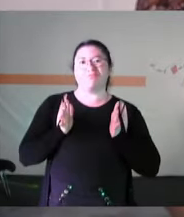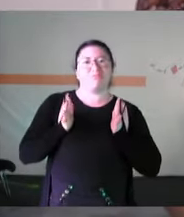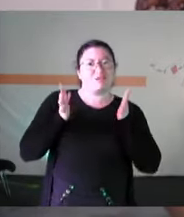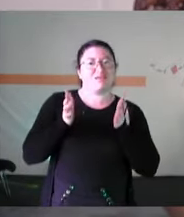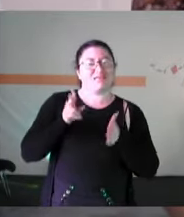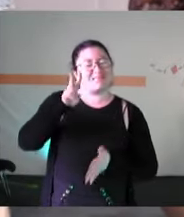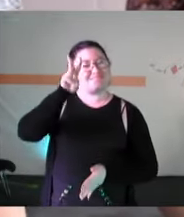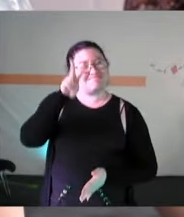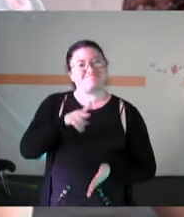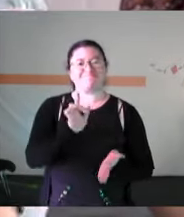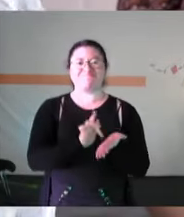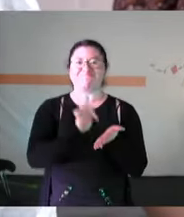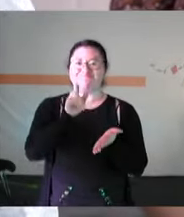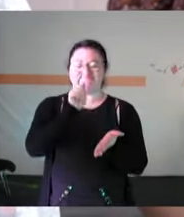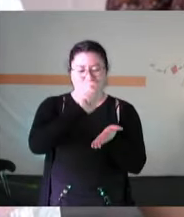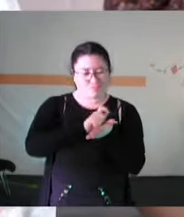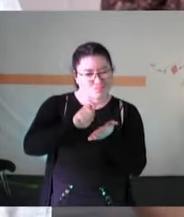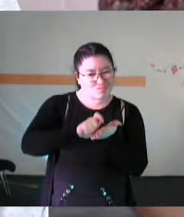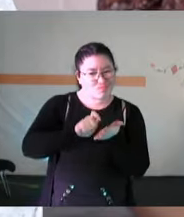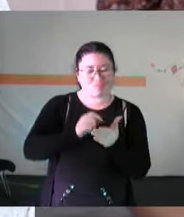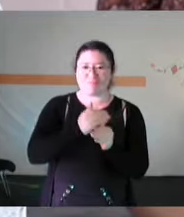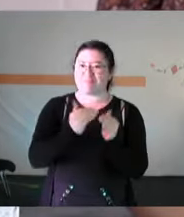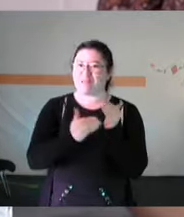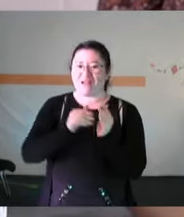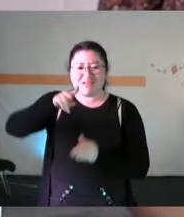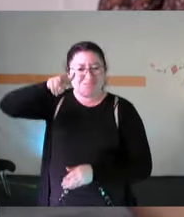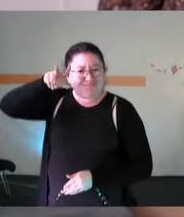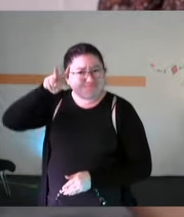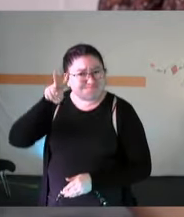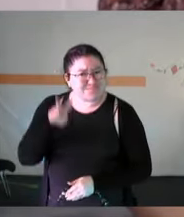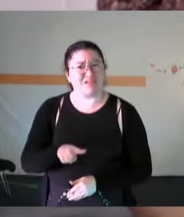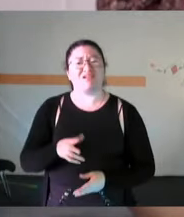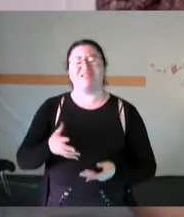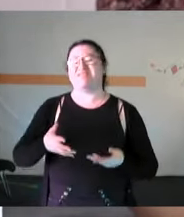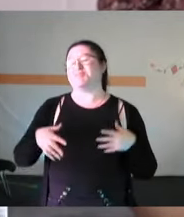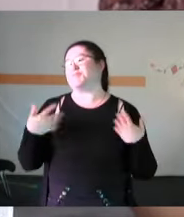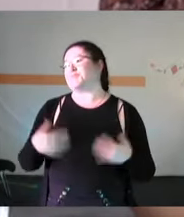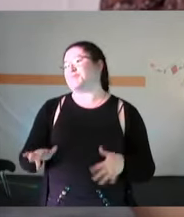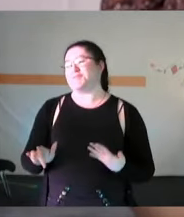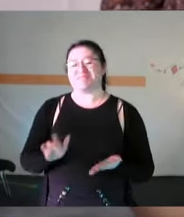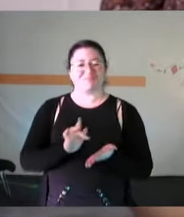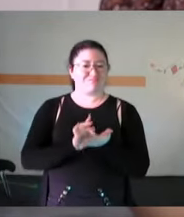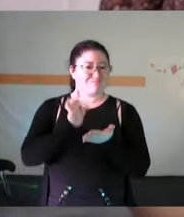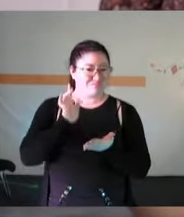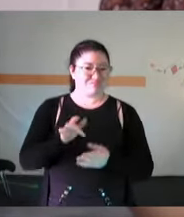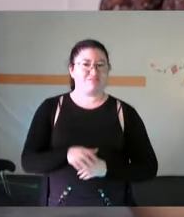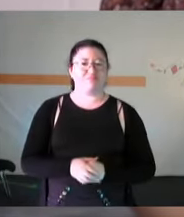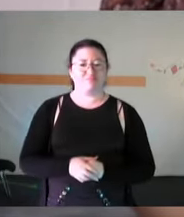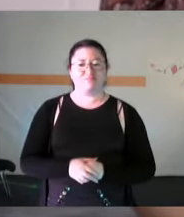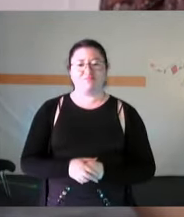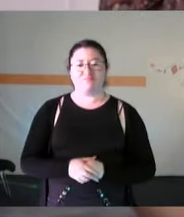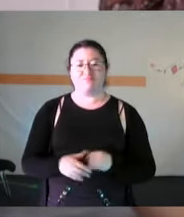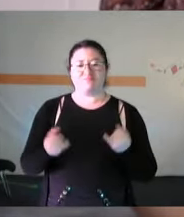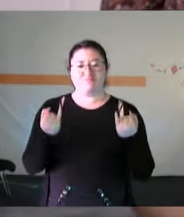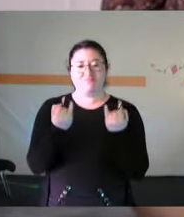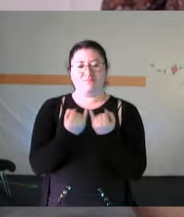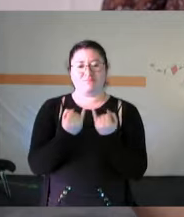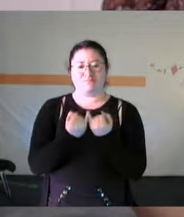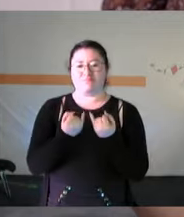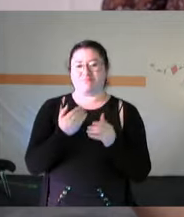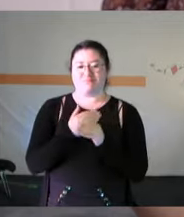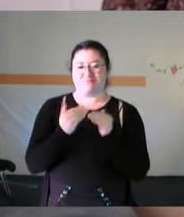cosas tan brutales, tan reales, que nos generan un montón de cosas,